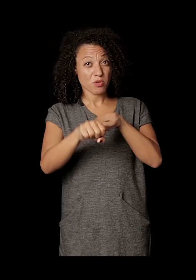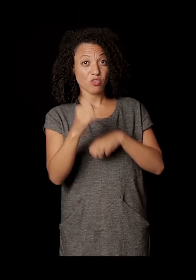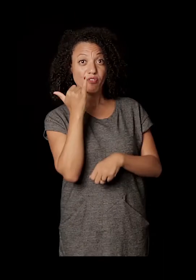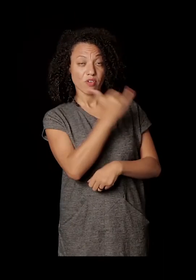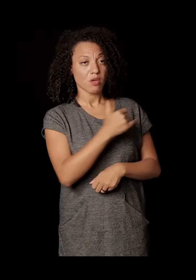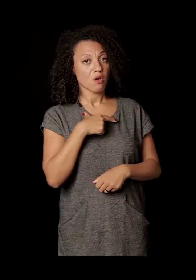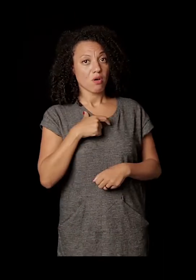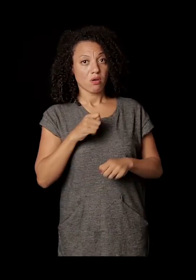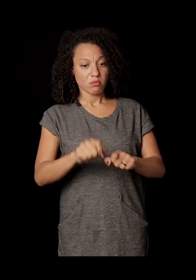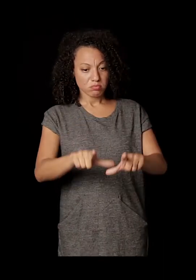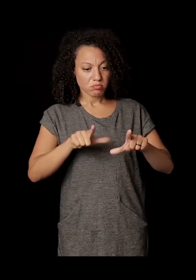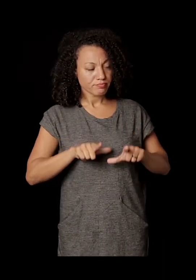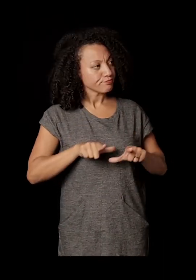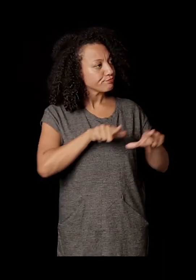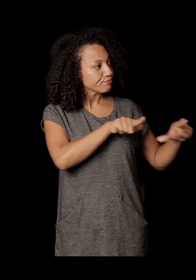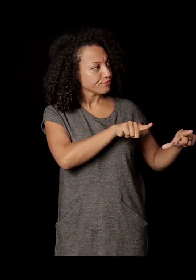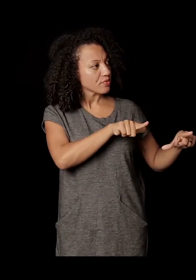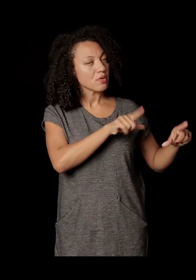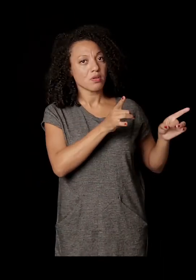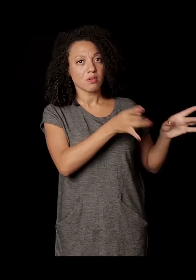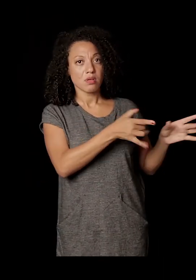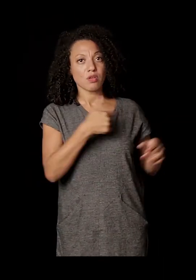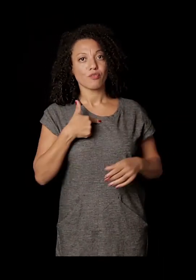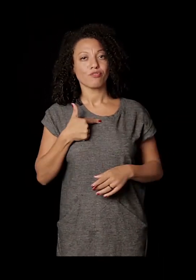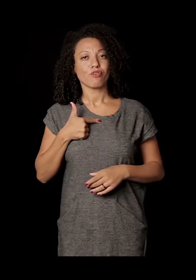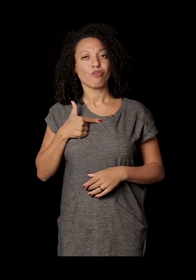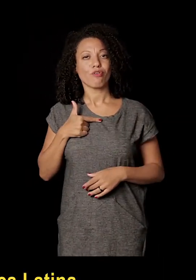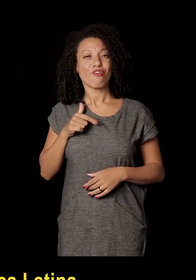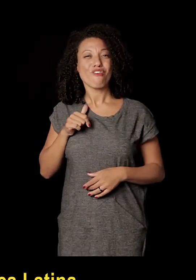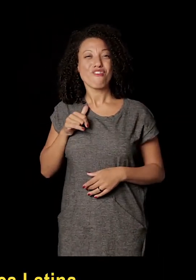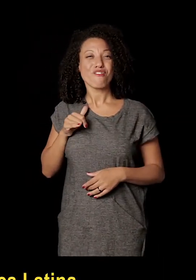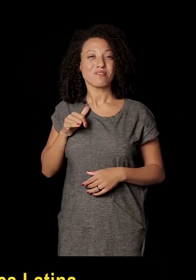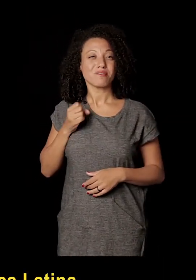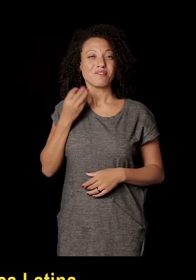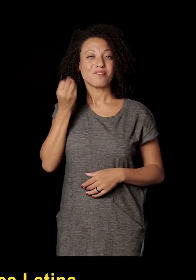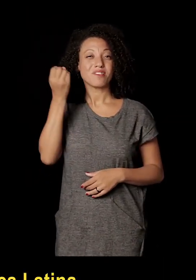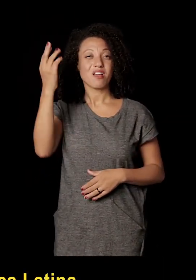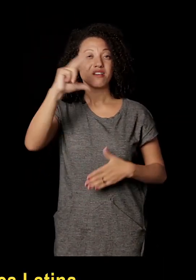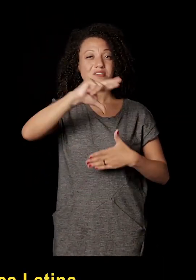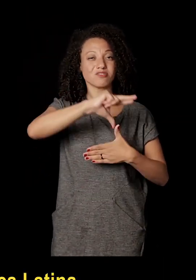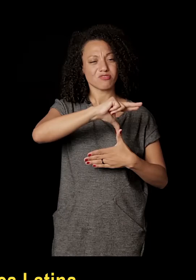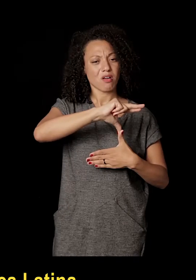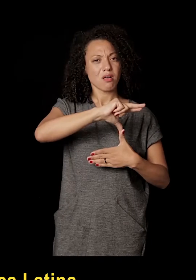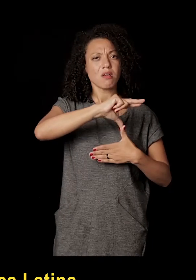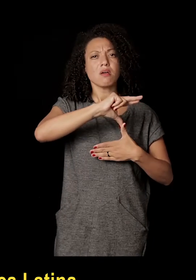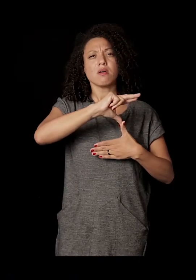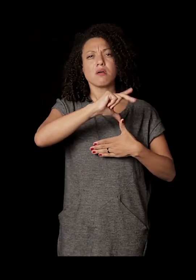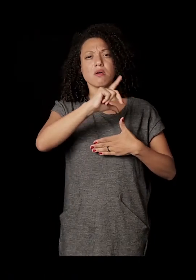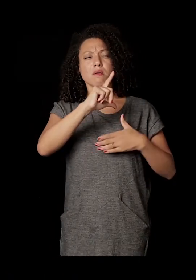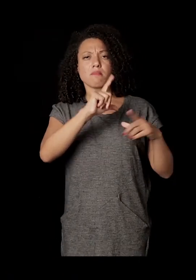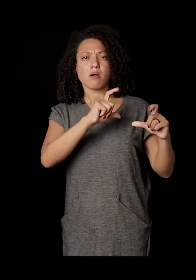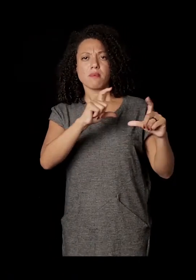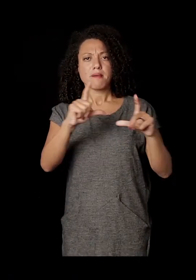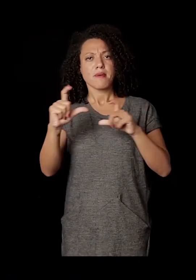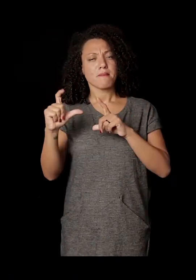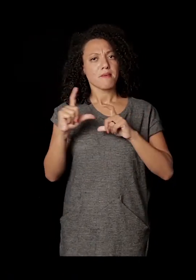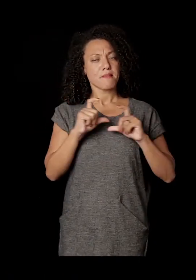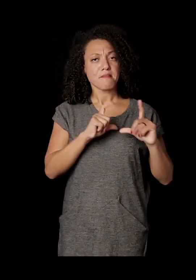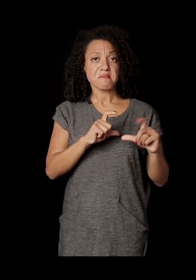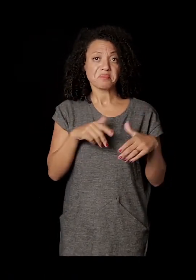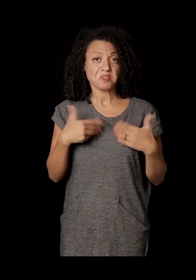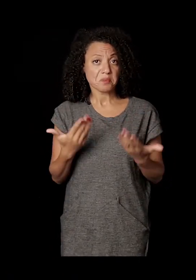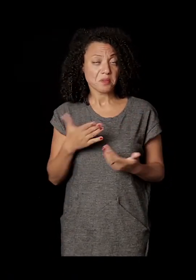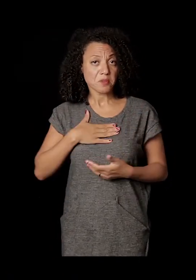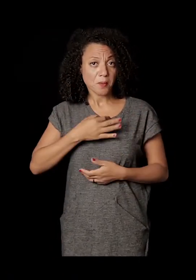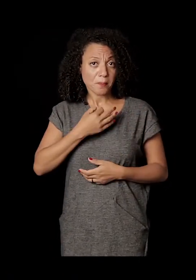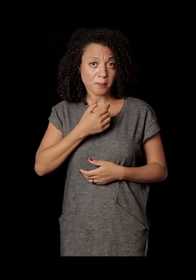título, yo me voy a viajar por América Latina. Y me fui a tomar fotos por América Latina. Entonces, para mí, la